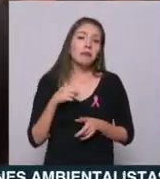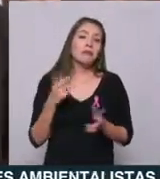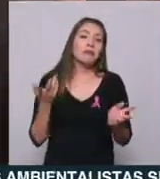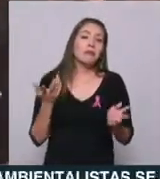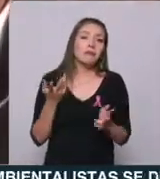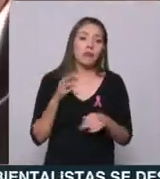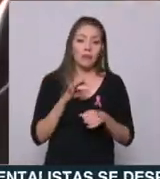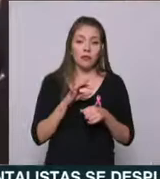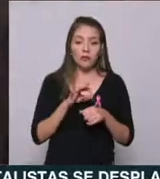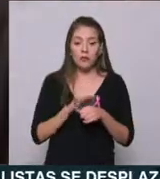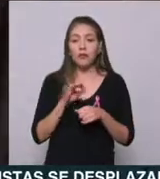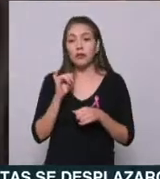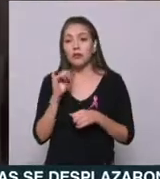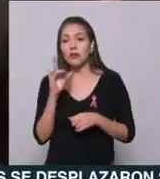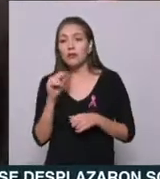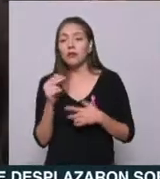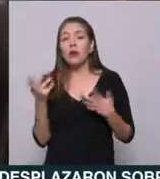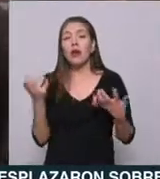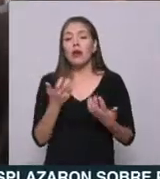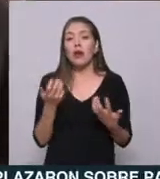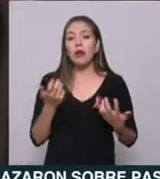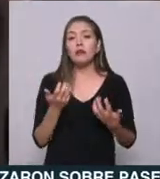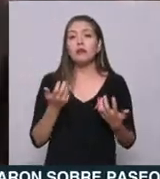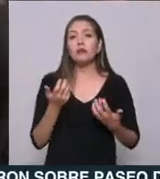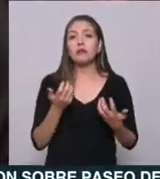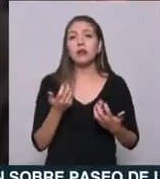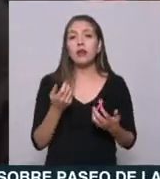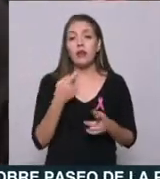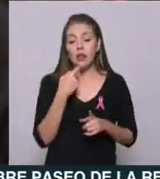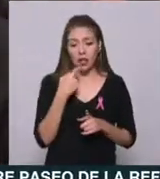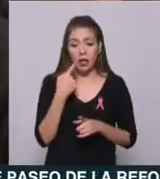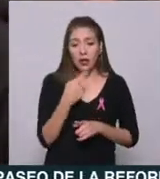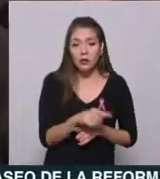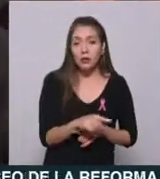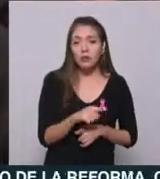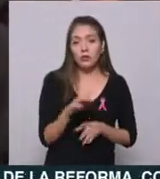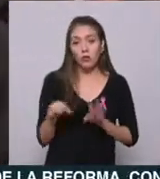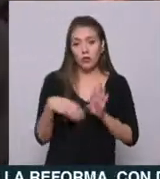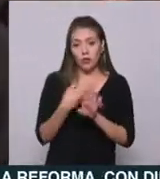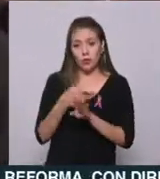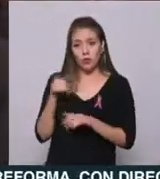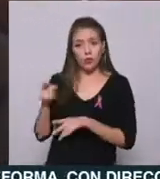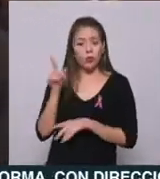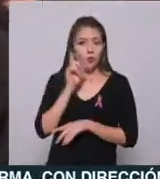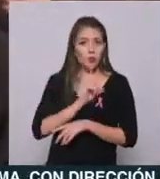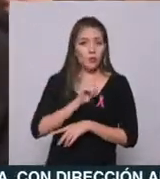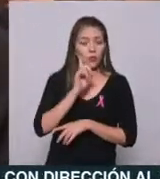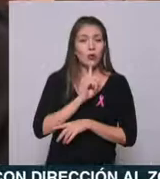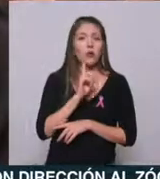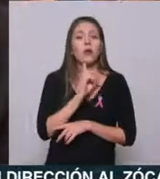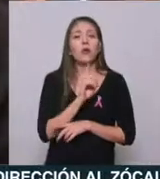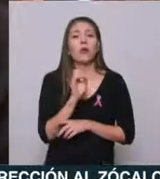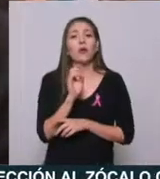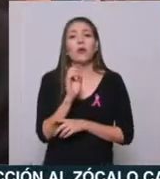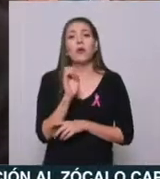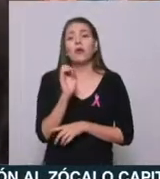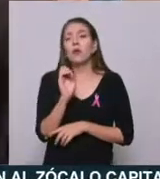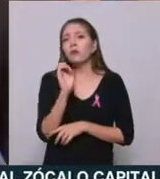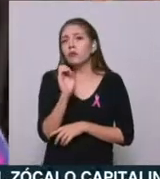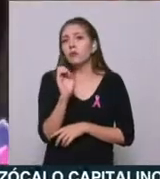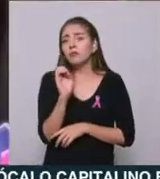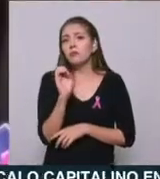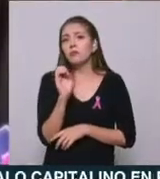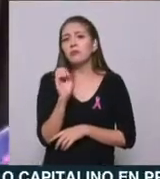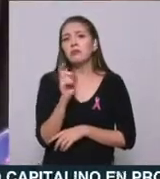de si se realiza una denuncia en contra de esa persona, o pues